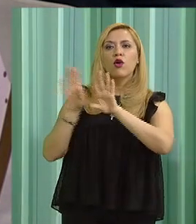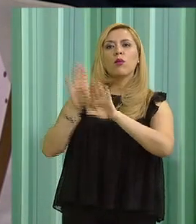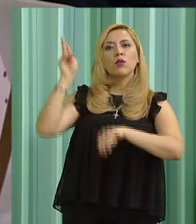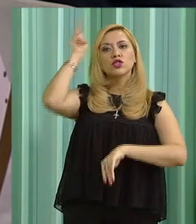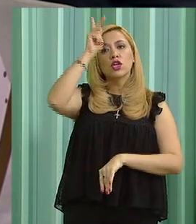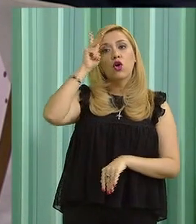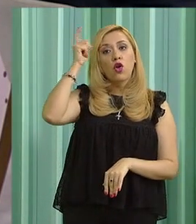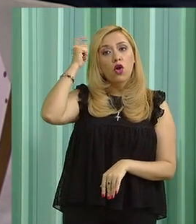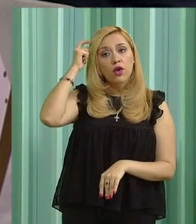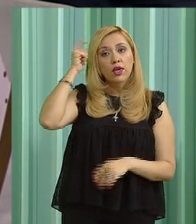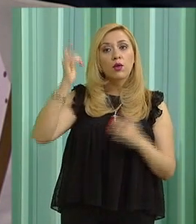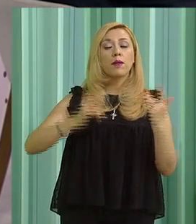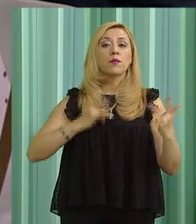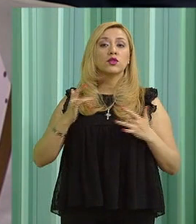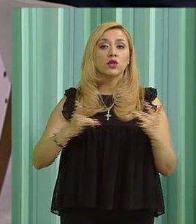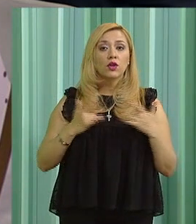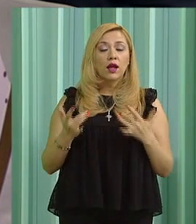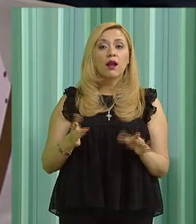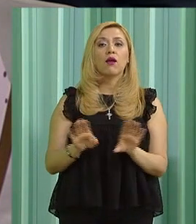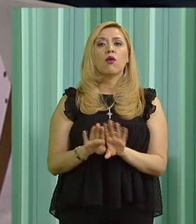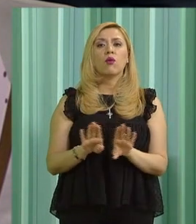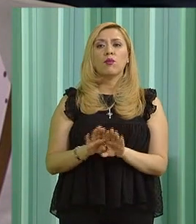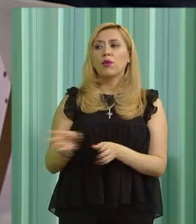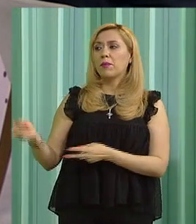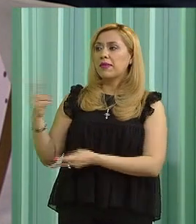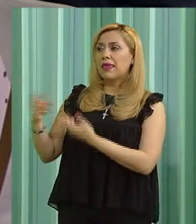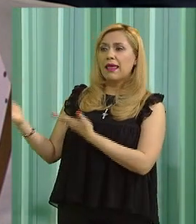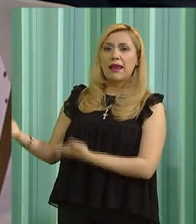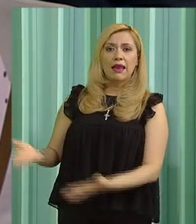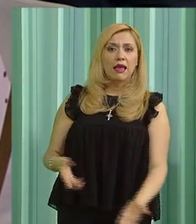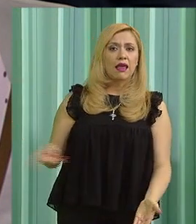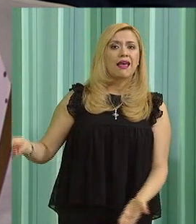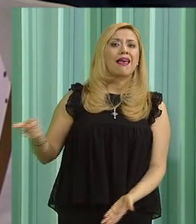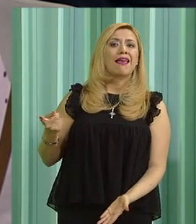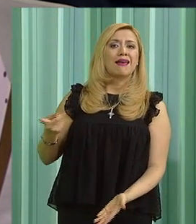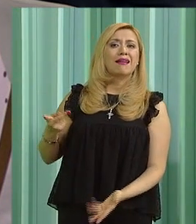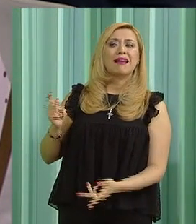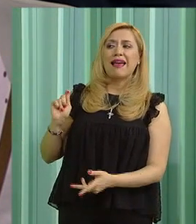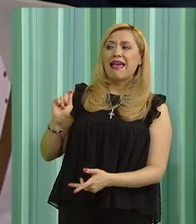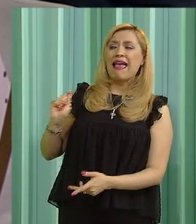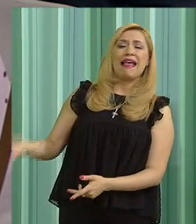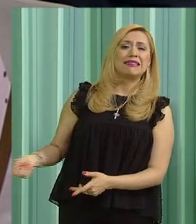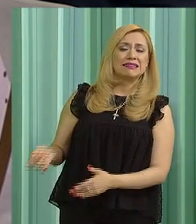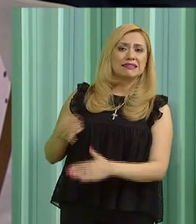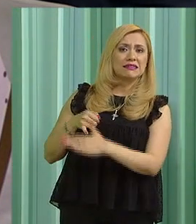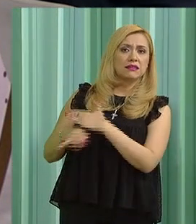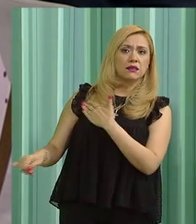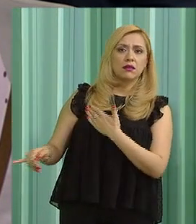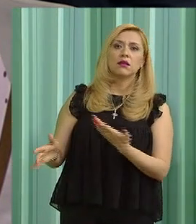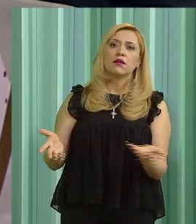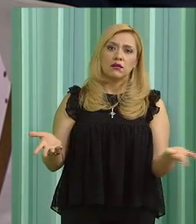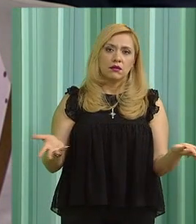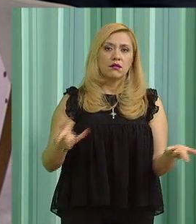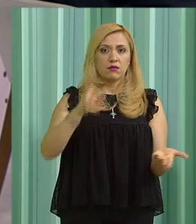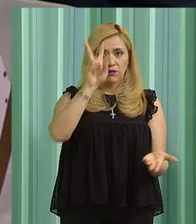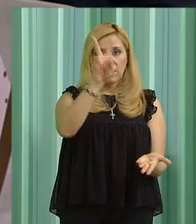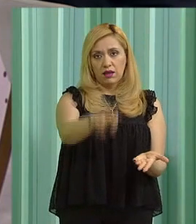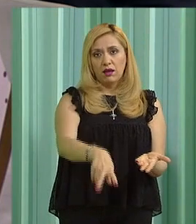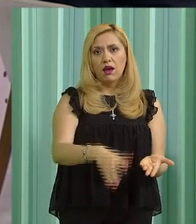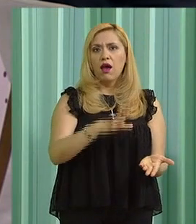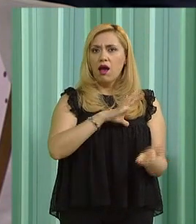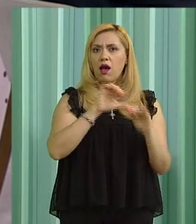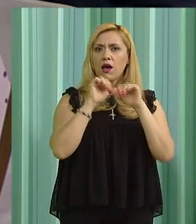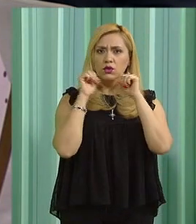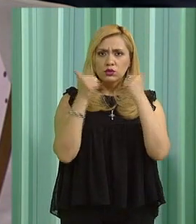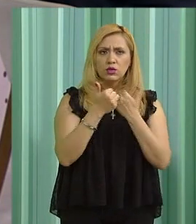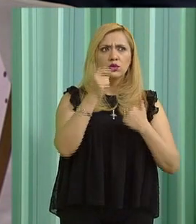psicoterapéutico, psicológico, emocional, cómo llegan estas personas, cómo les recibimos, y que sí hay organizaciones que están haciendo mucho